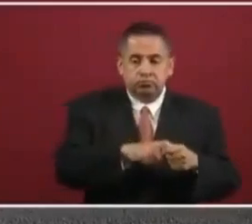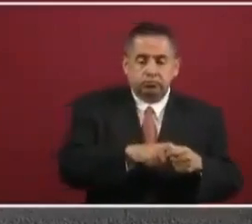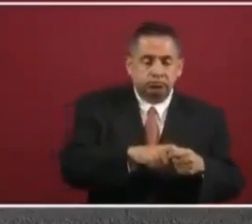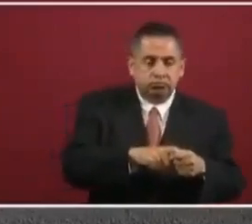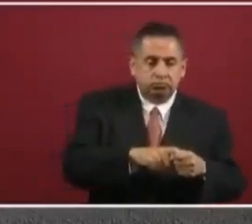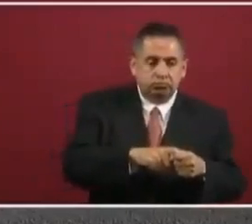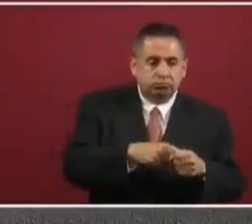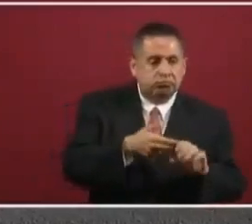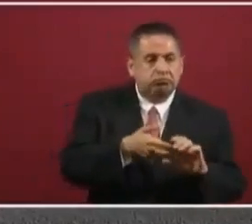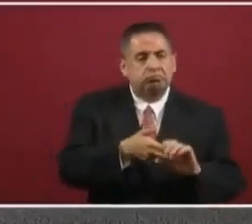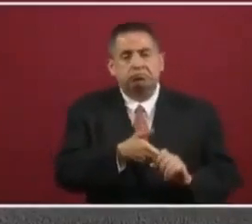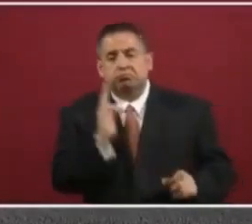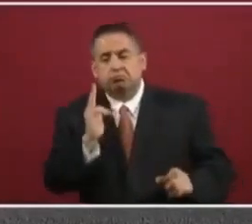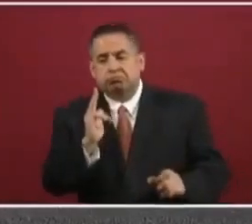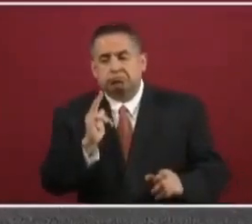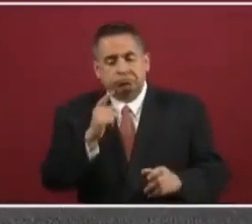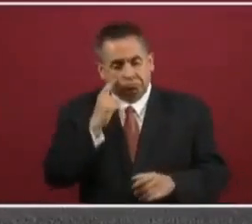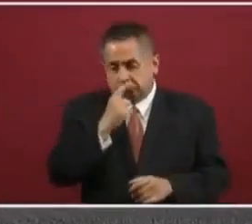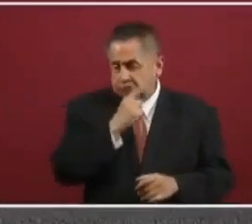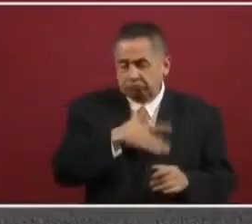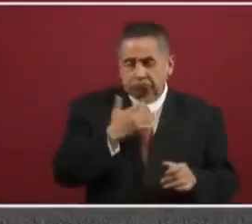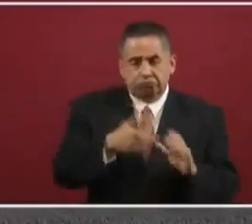decidieron salirse